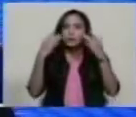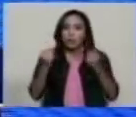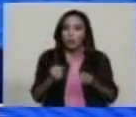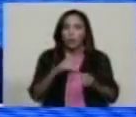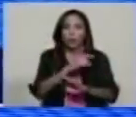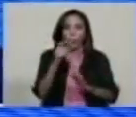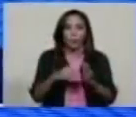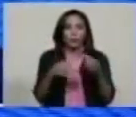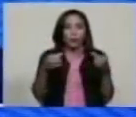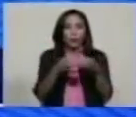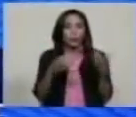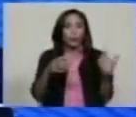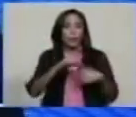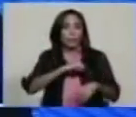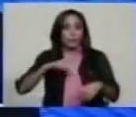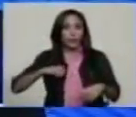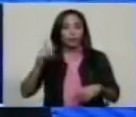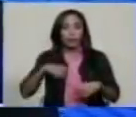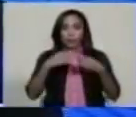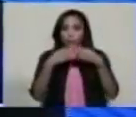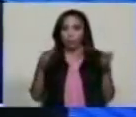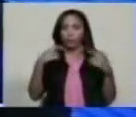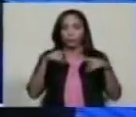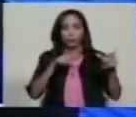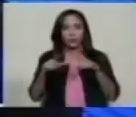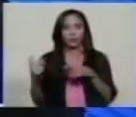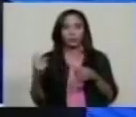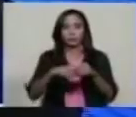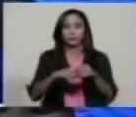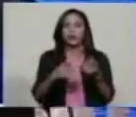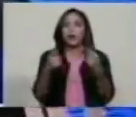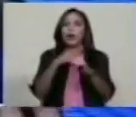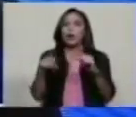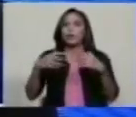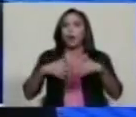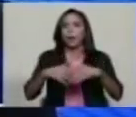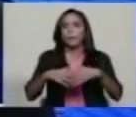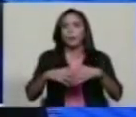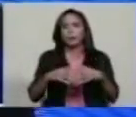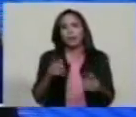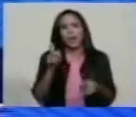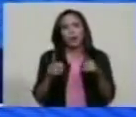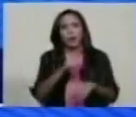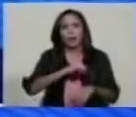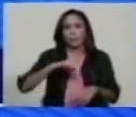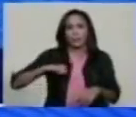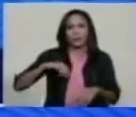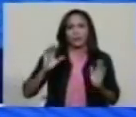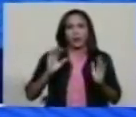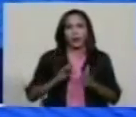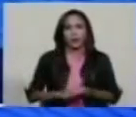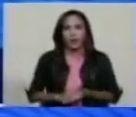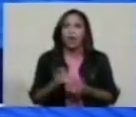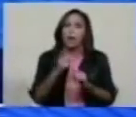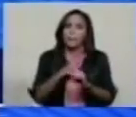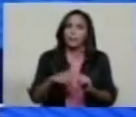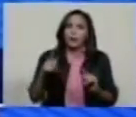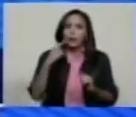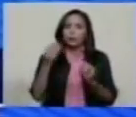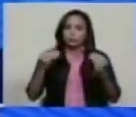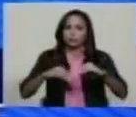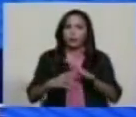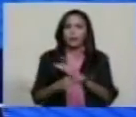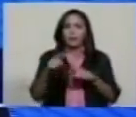el sector público como privado. Tenemos empresas, la mayoría son empresas privadas, pero tenemos empresas vinculadas al